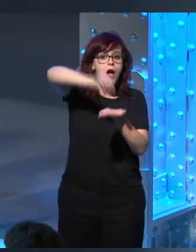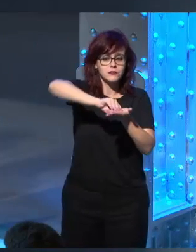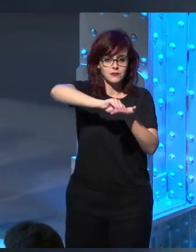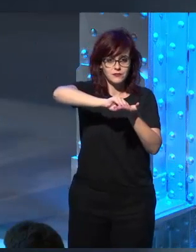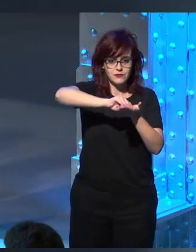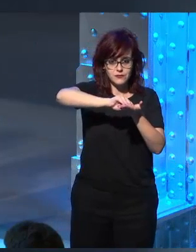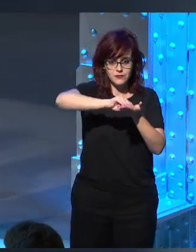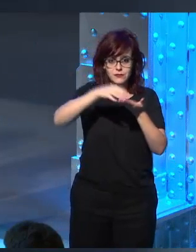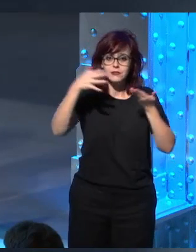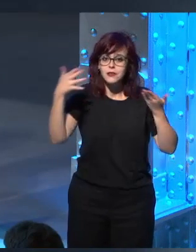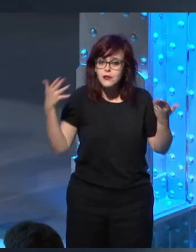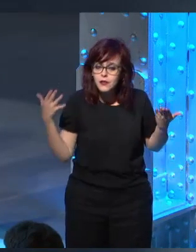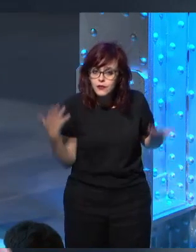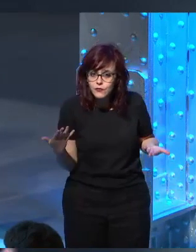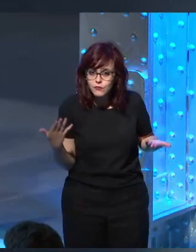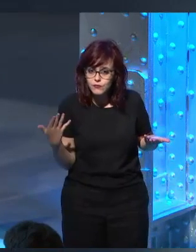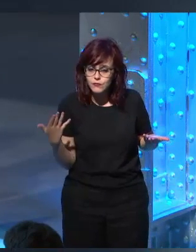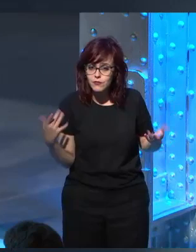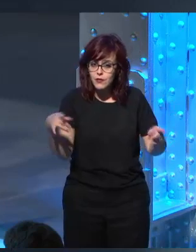que haciendo que